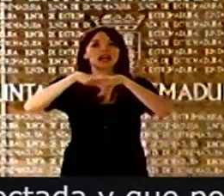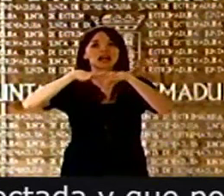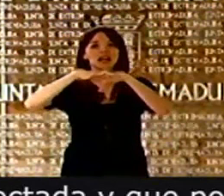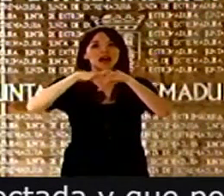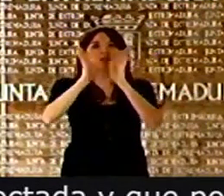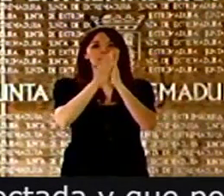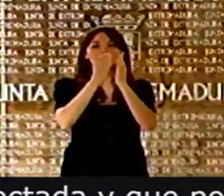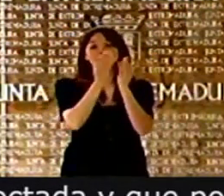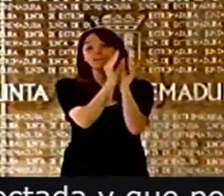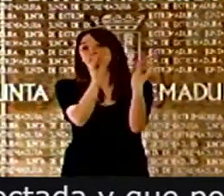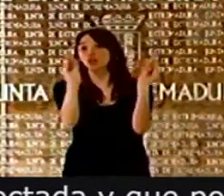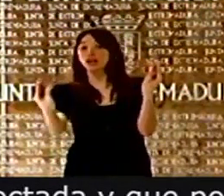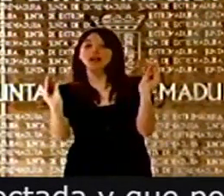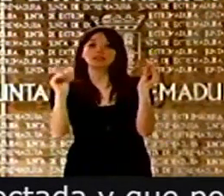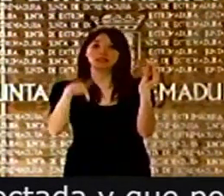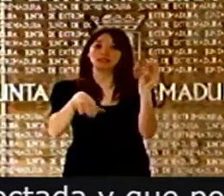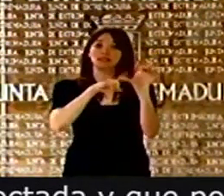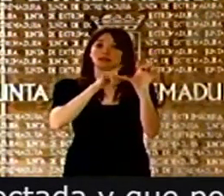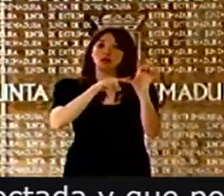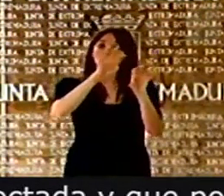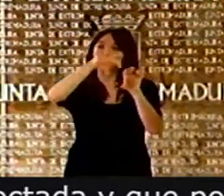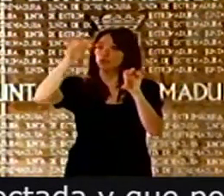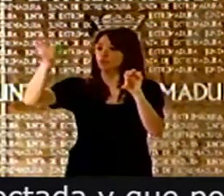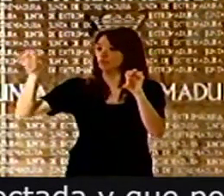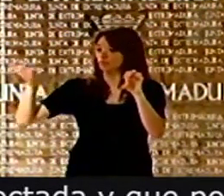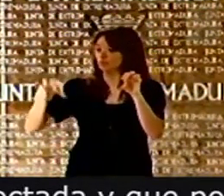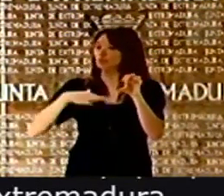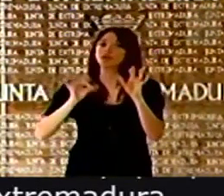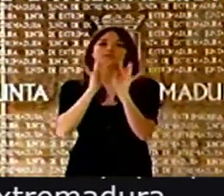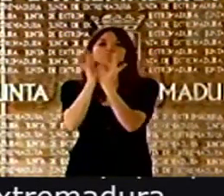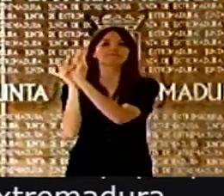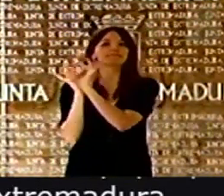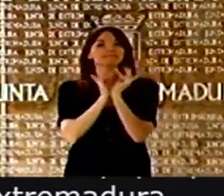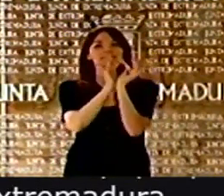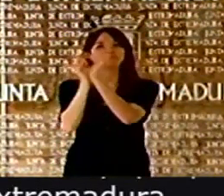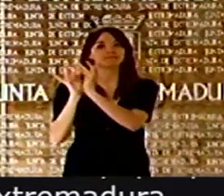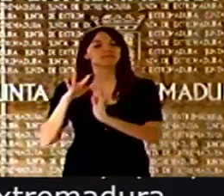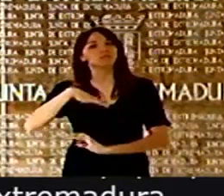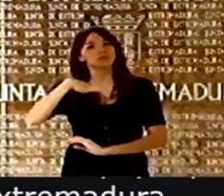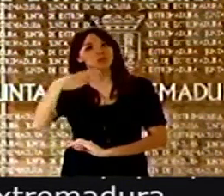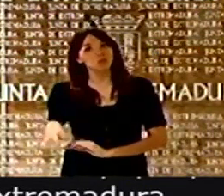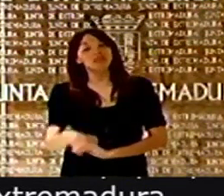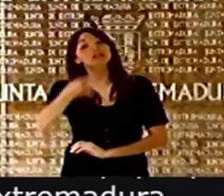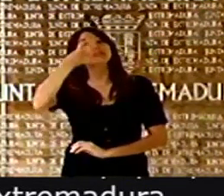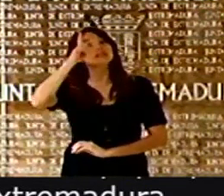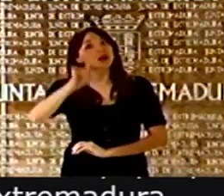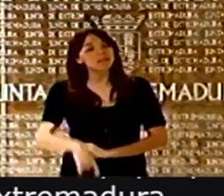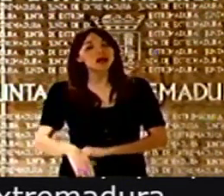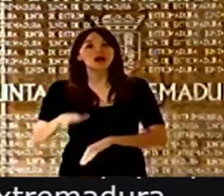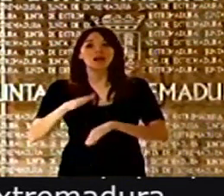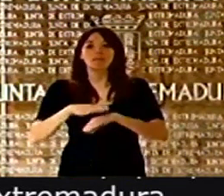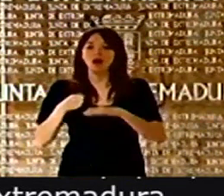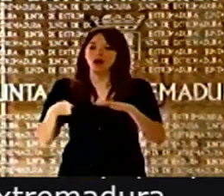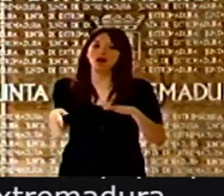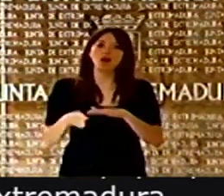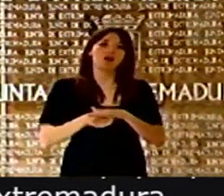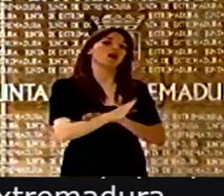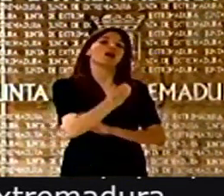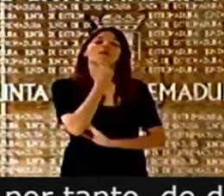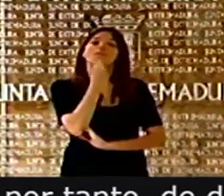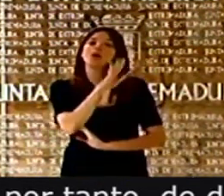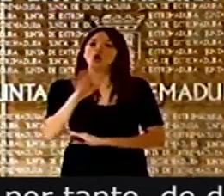bibliotecas que tenemos en Extremadura seamos capaces de interconectarla y seamos capaces, por tanto, de dar mayor accesibilidad a ella a